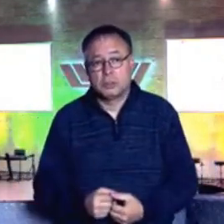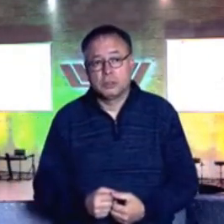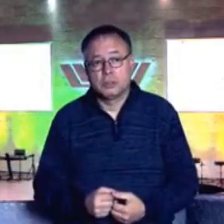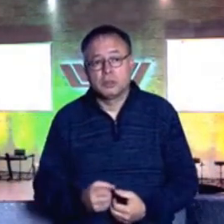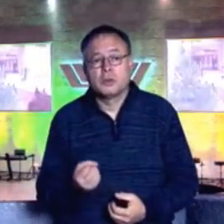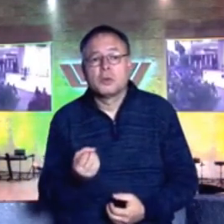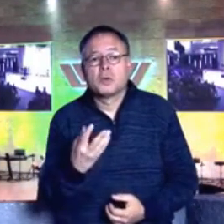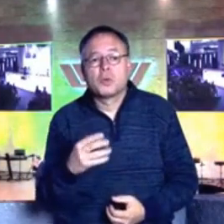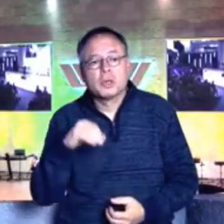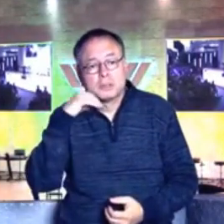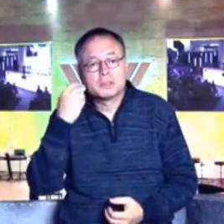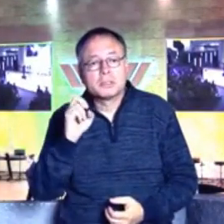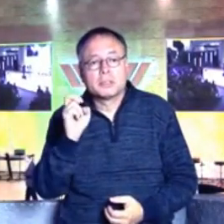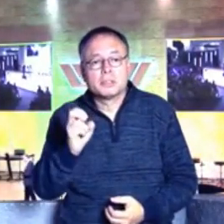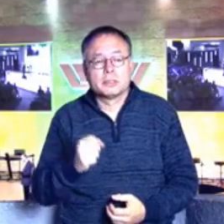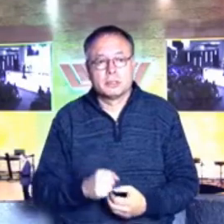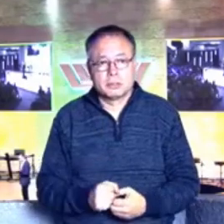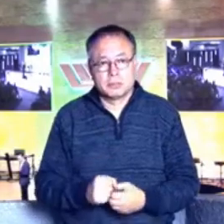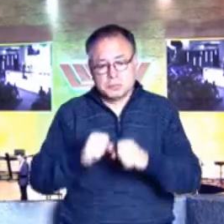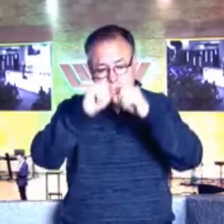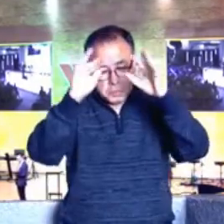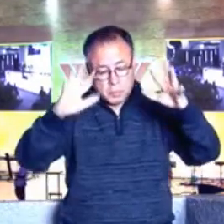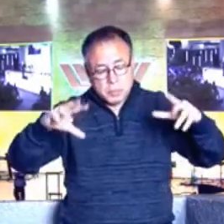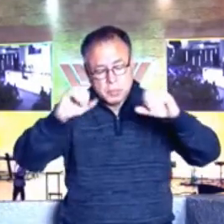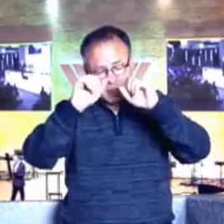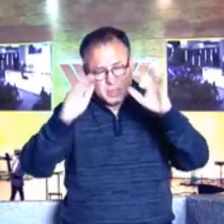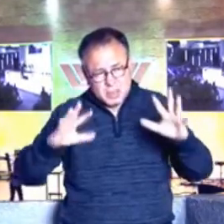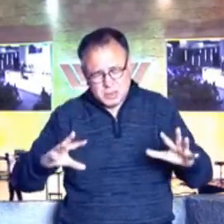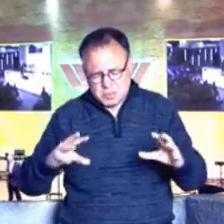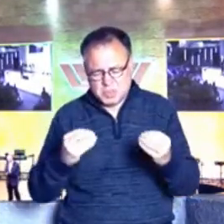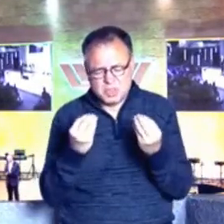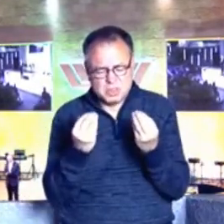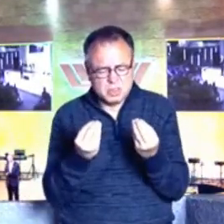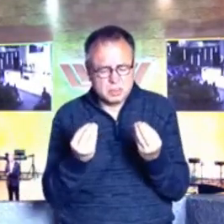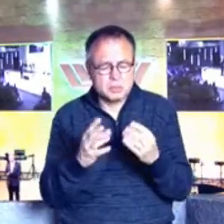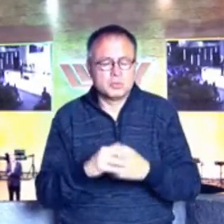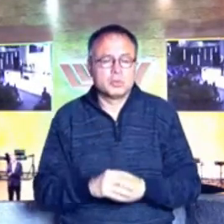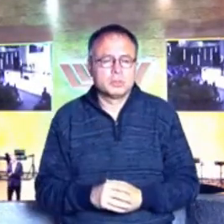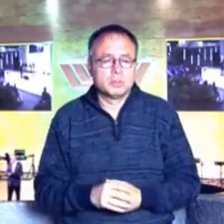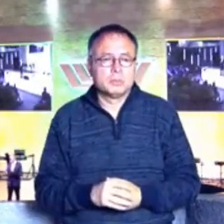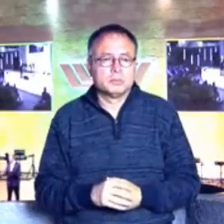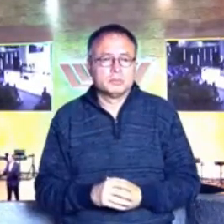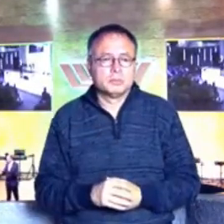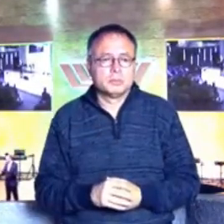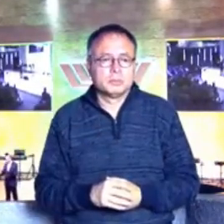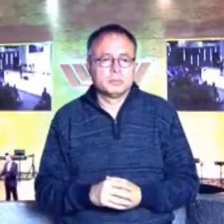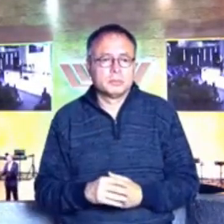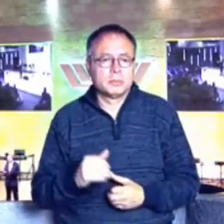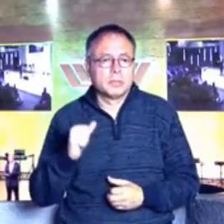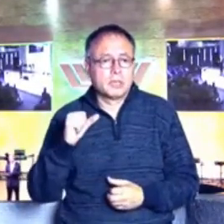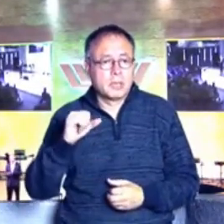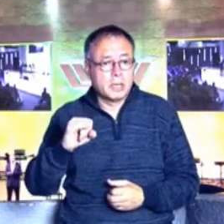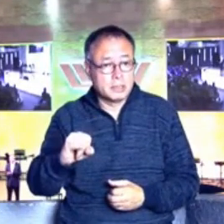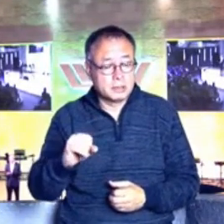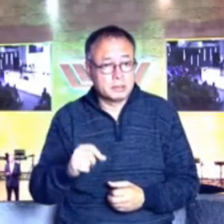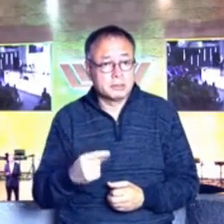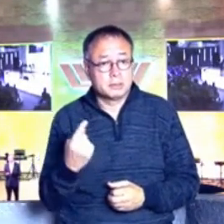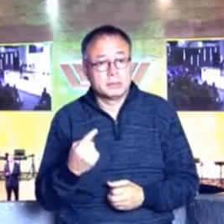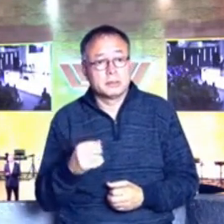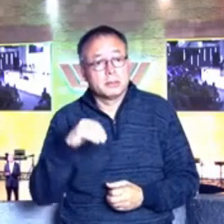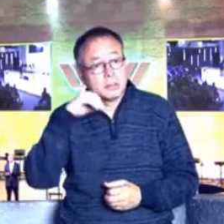vida y bendiciéndote de una manera abundante Así que él quiere que tú te